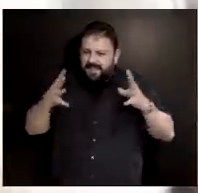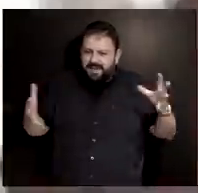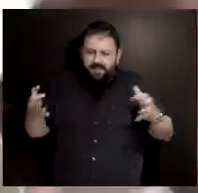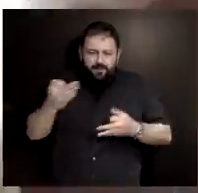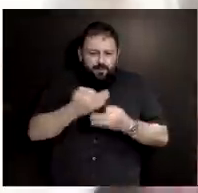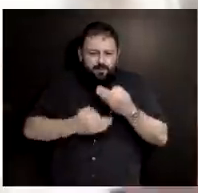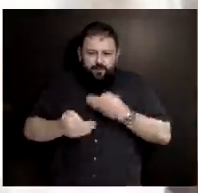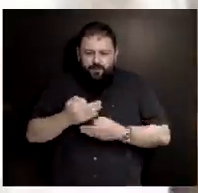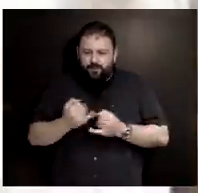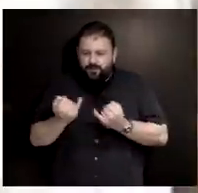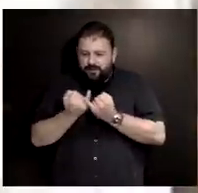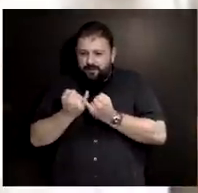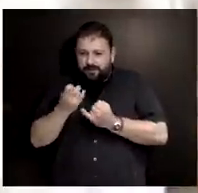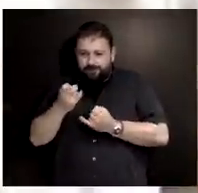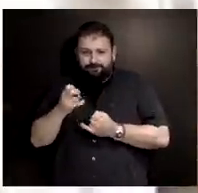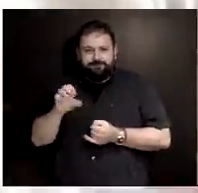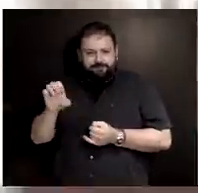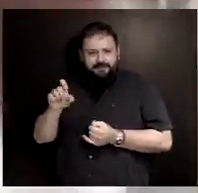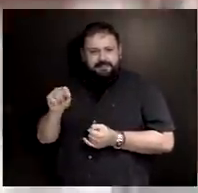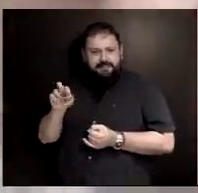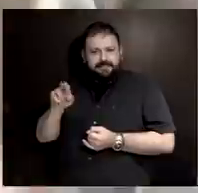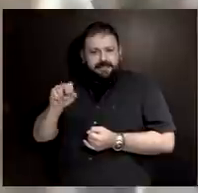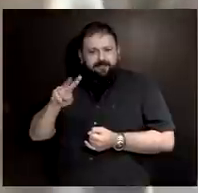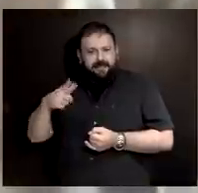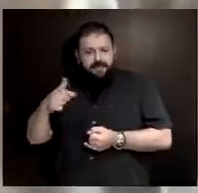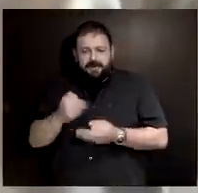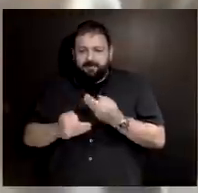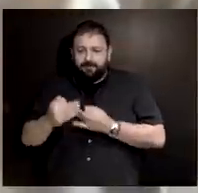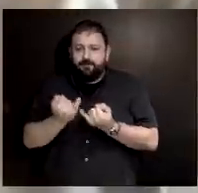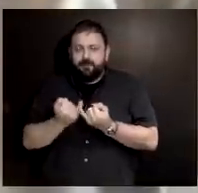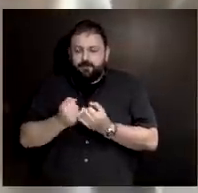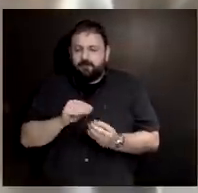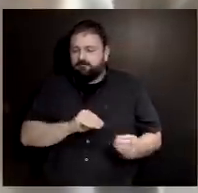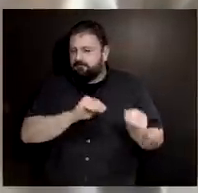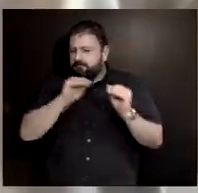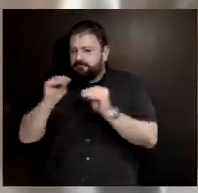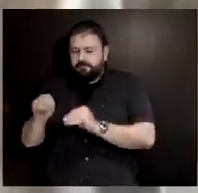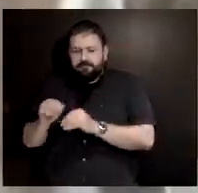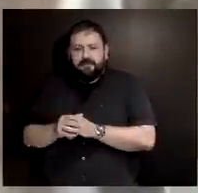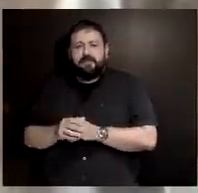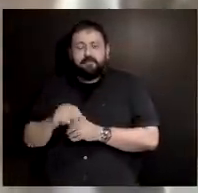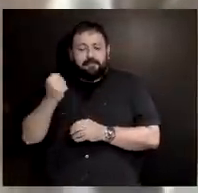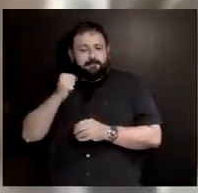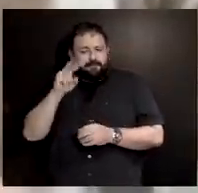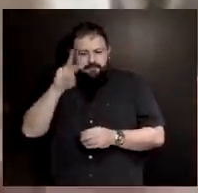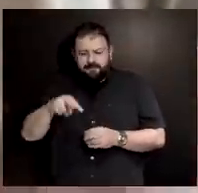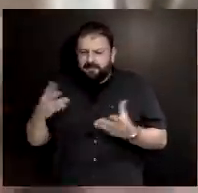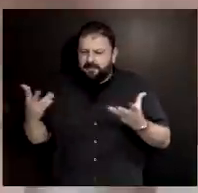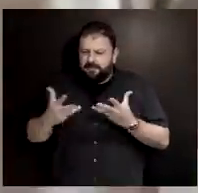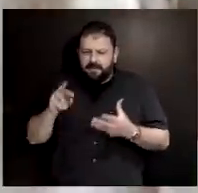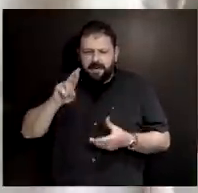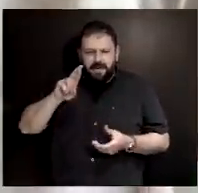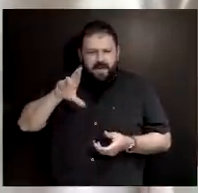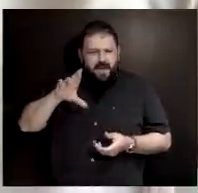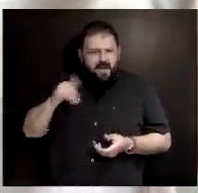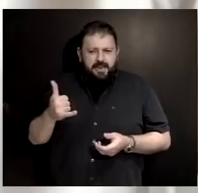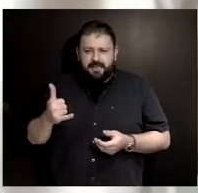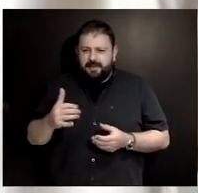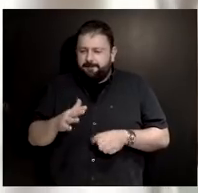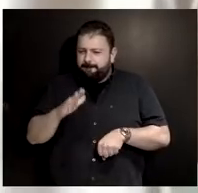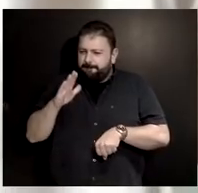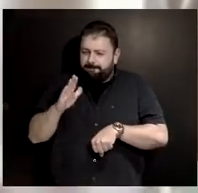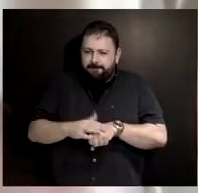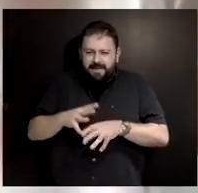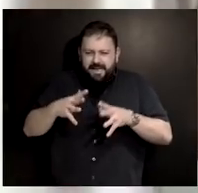tener en las extravaganas a principio de año, la moveremos para septiembre y haremos un rally que será más una extravaganas que